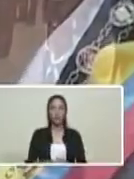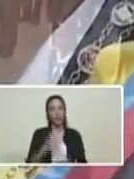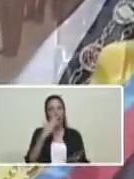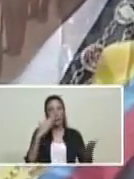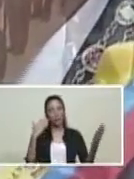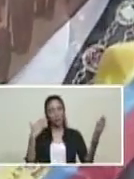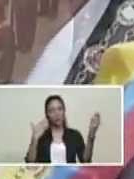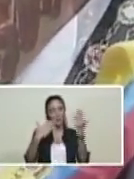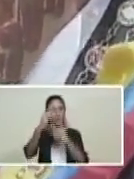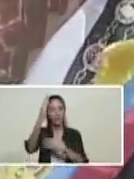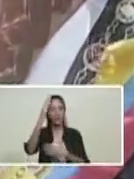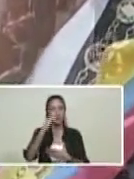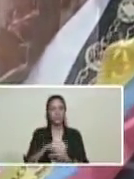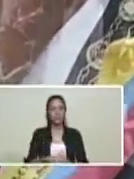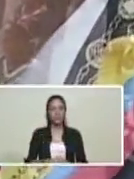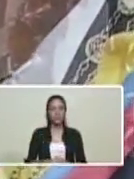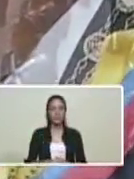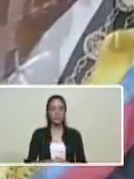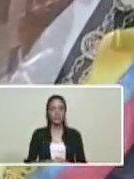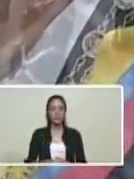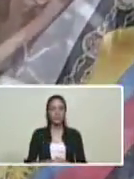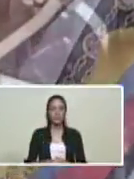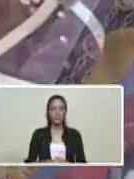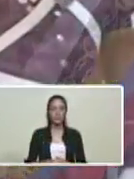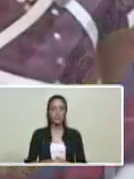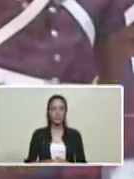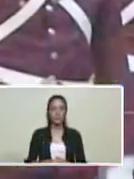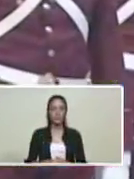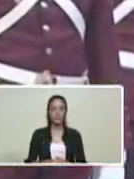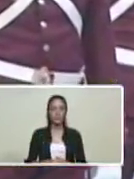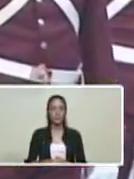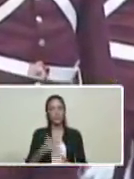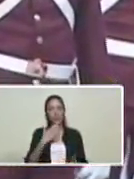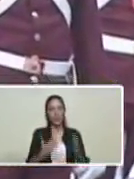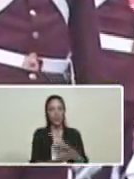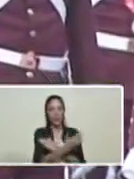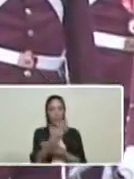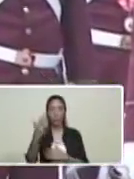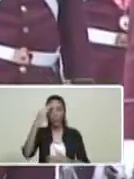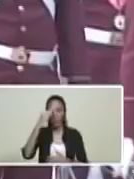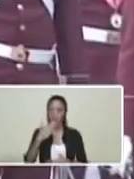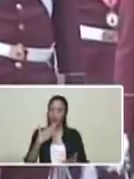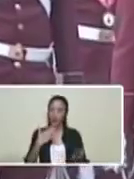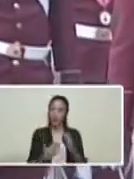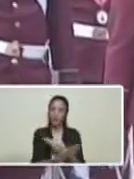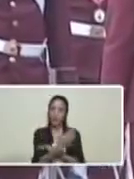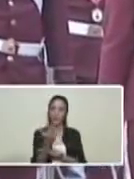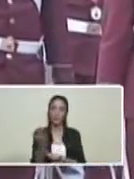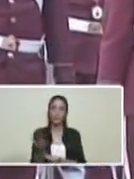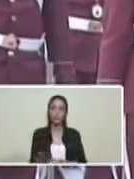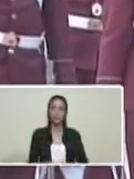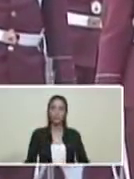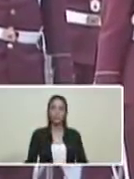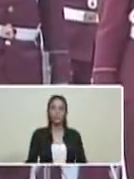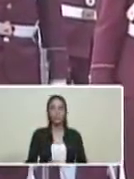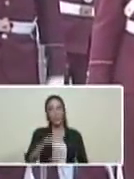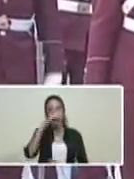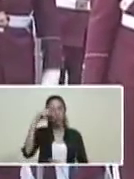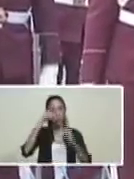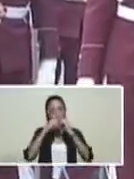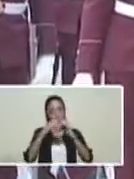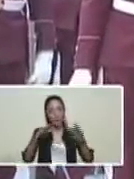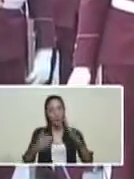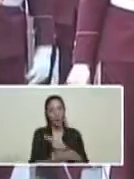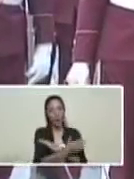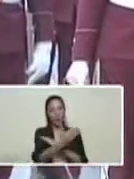hasta la victoria siempre venceremos gracias fuerza armada nacional bolivariana gracias que dios los bendiga a ustedes